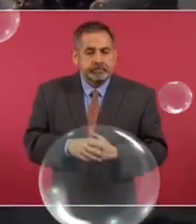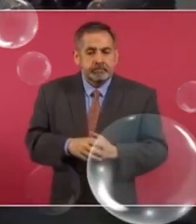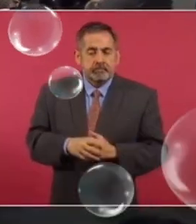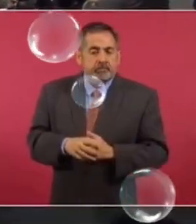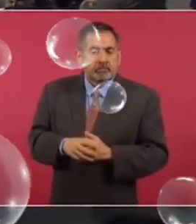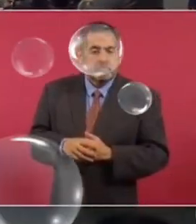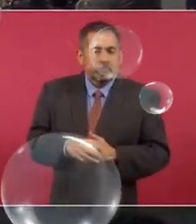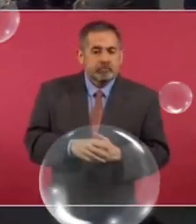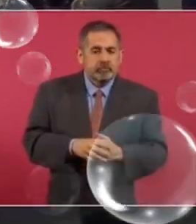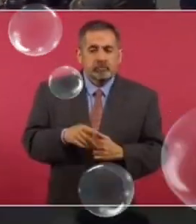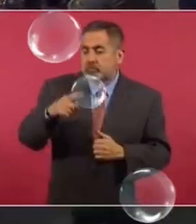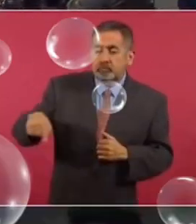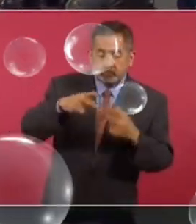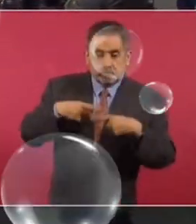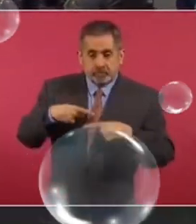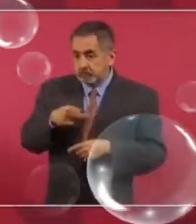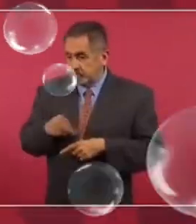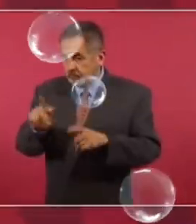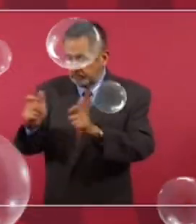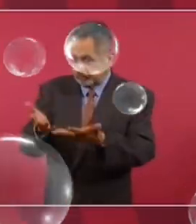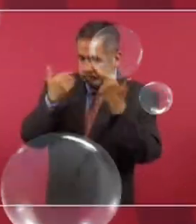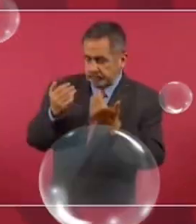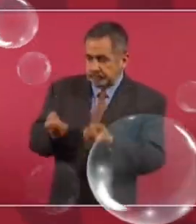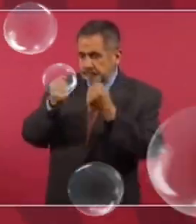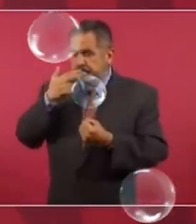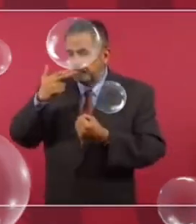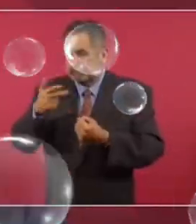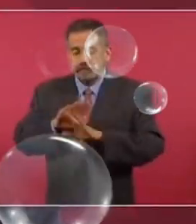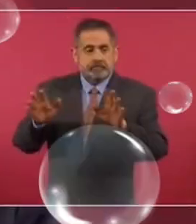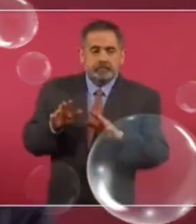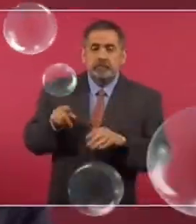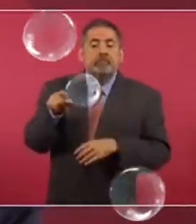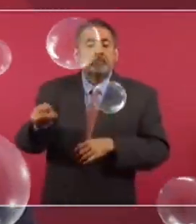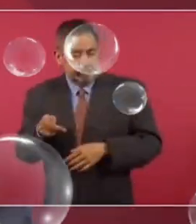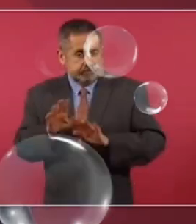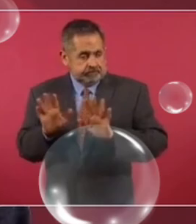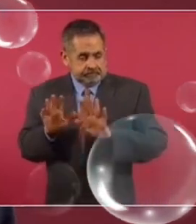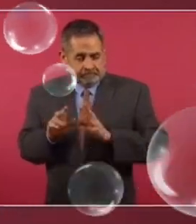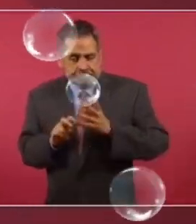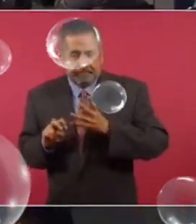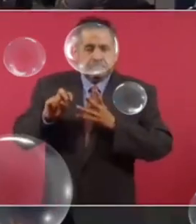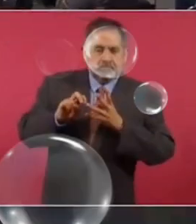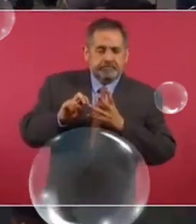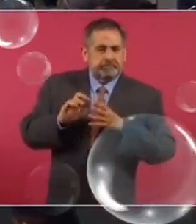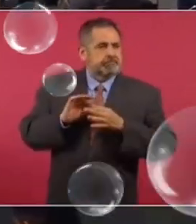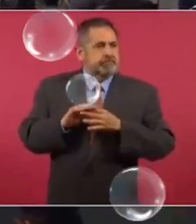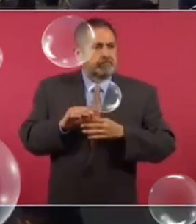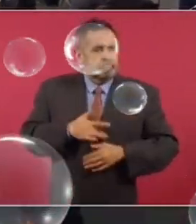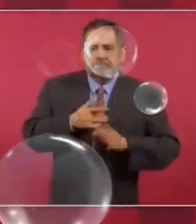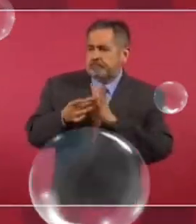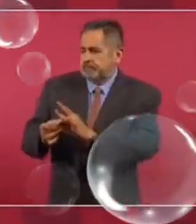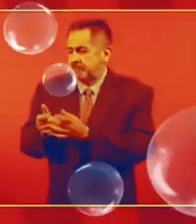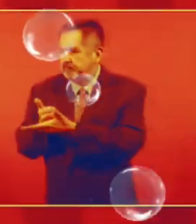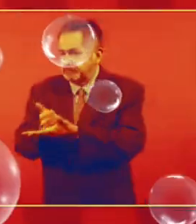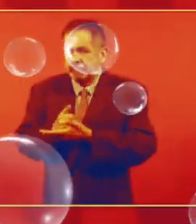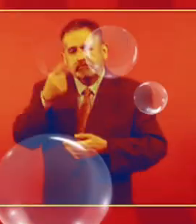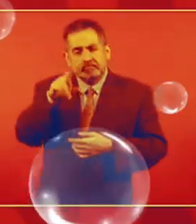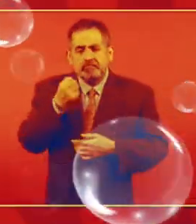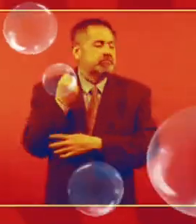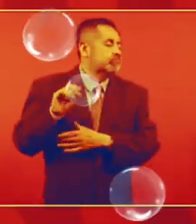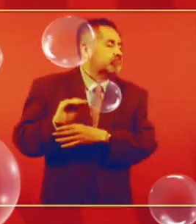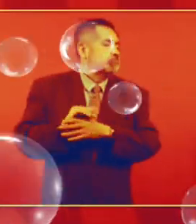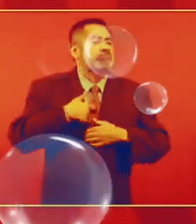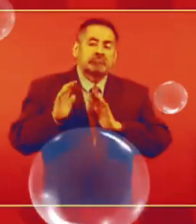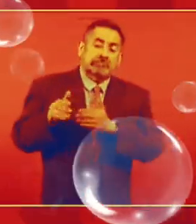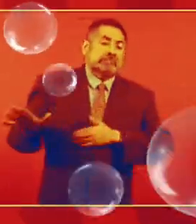solo el sacar de la pobreza a millones de mexicanos, sino que el que vaya saliendo de la pobreza no deje de ser solidario y fraterno. Que no se